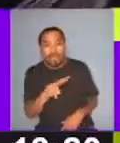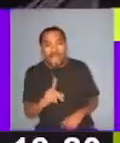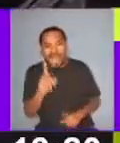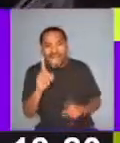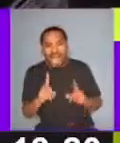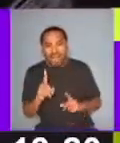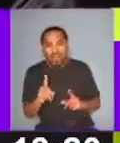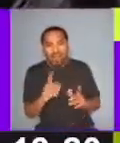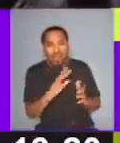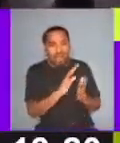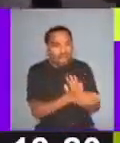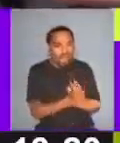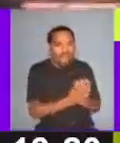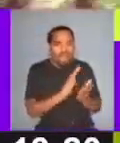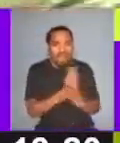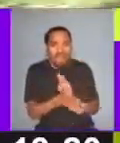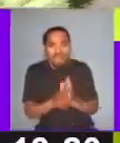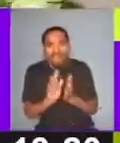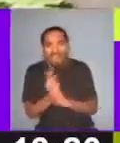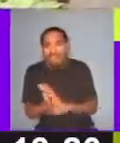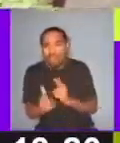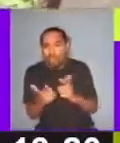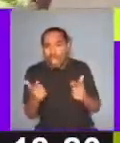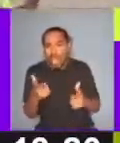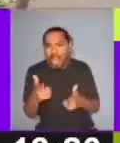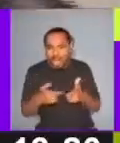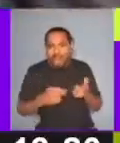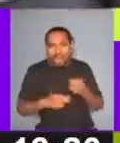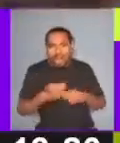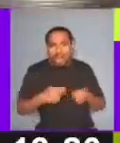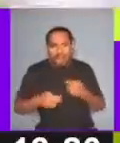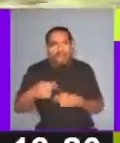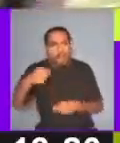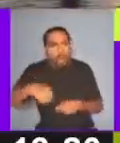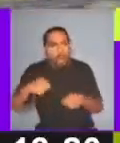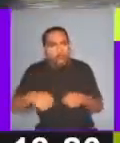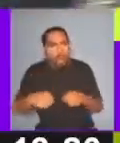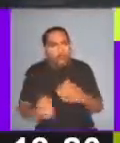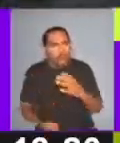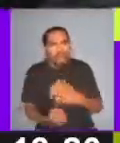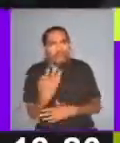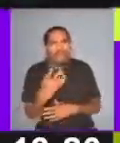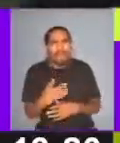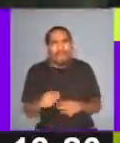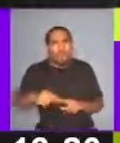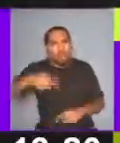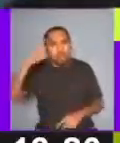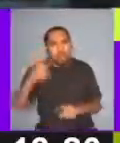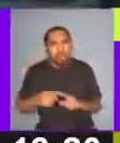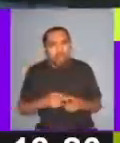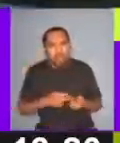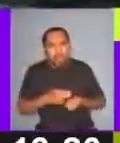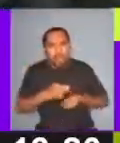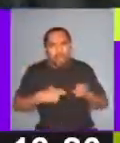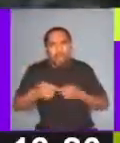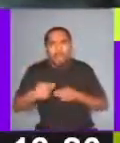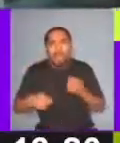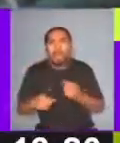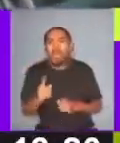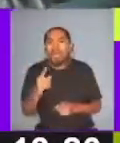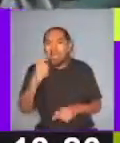productos No porque se nota que ha sido una venta intensa desde la mañana de hoy Y estos serían los puestos ya con lo último que va